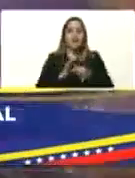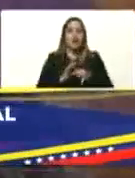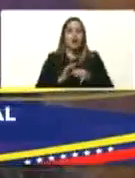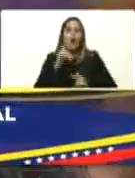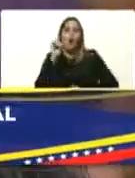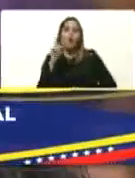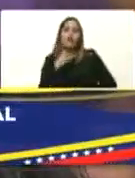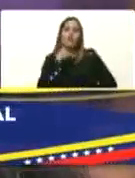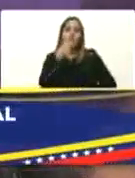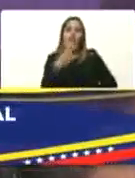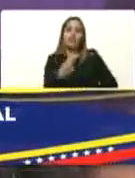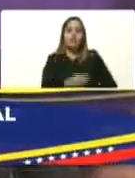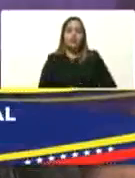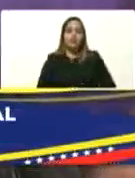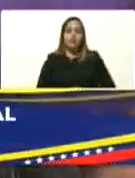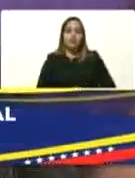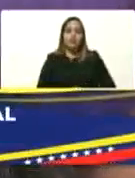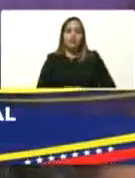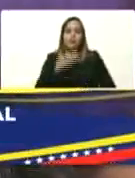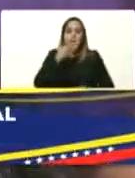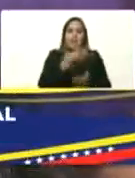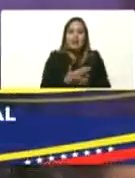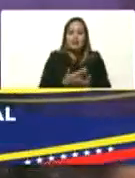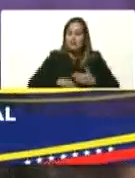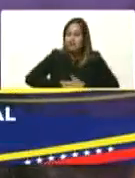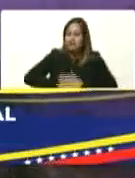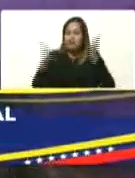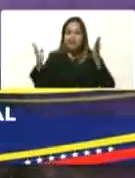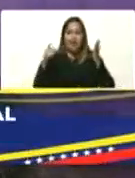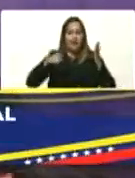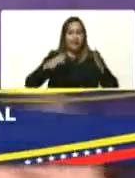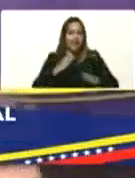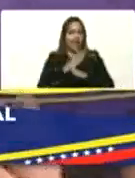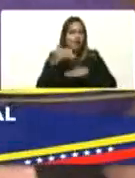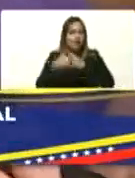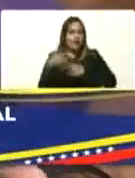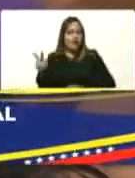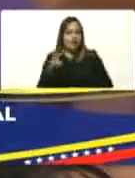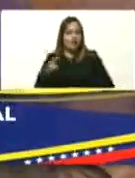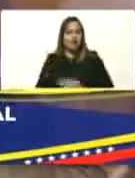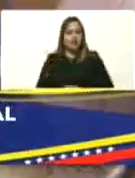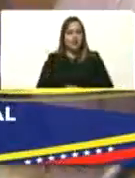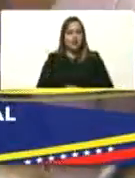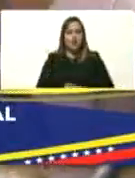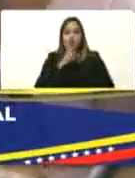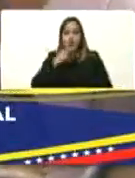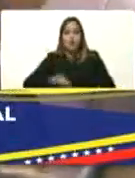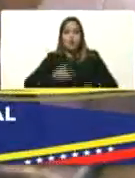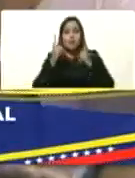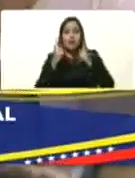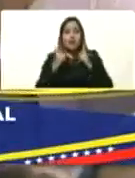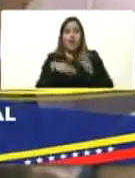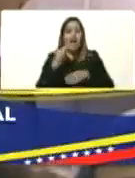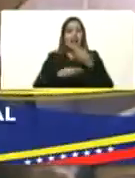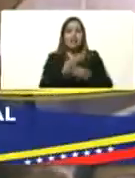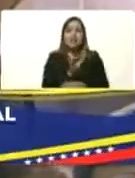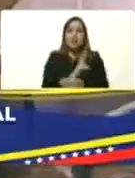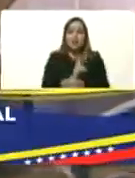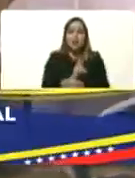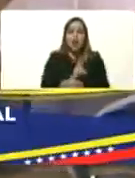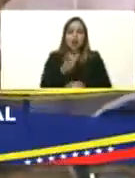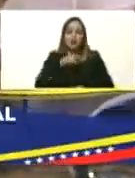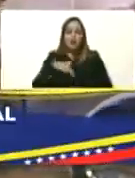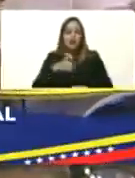sola voz para el levantamiento de las medidas coercitivas unilaterales que nos impiden tener acceso muchas veces de manera oportuna a